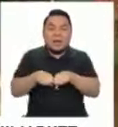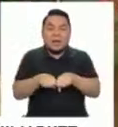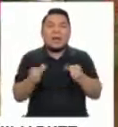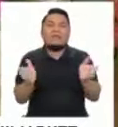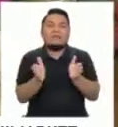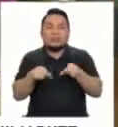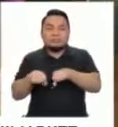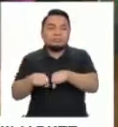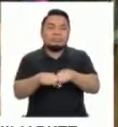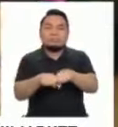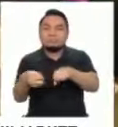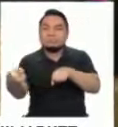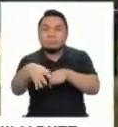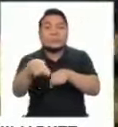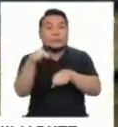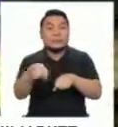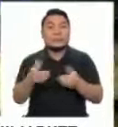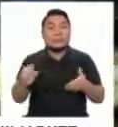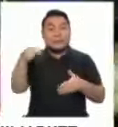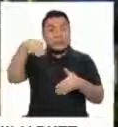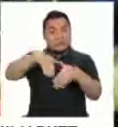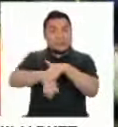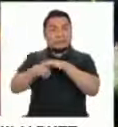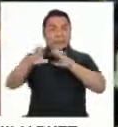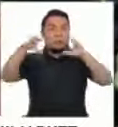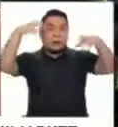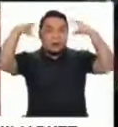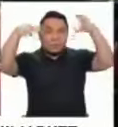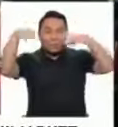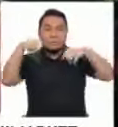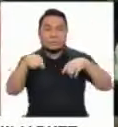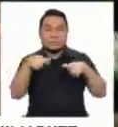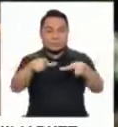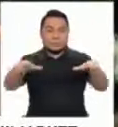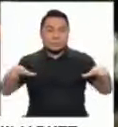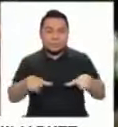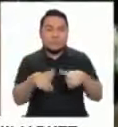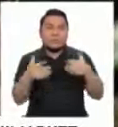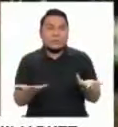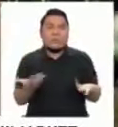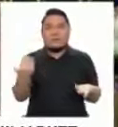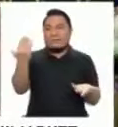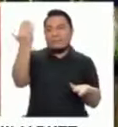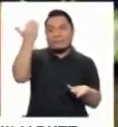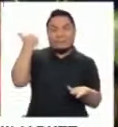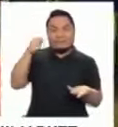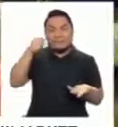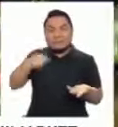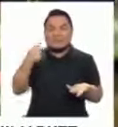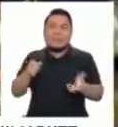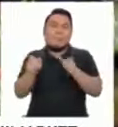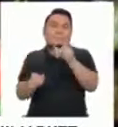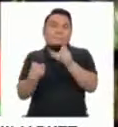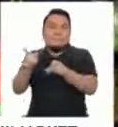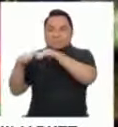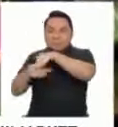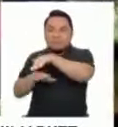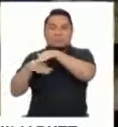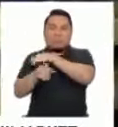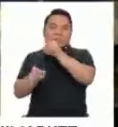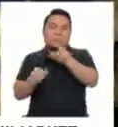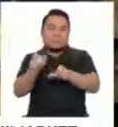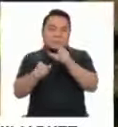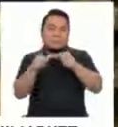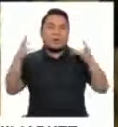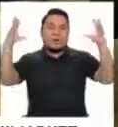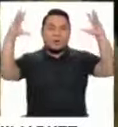dentro de lo que es la discoteca. De hecho, es uno de los ambientes donde usualmente recibían al público durante